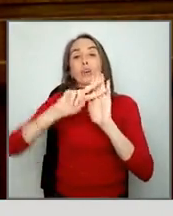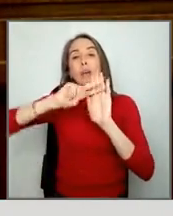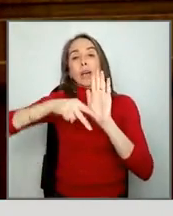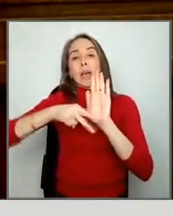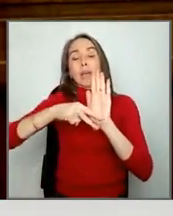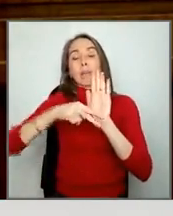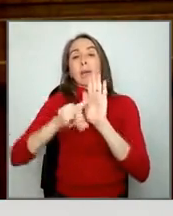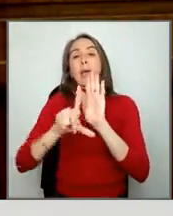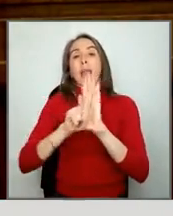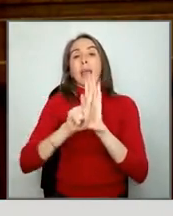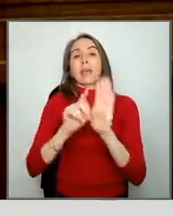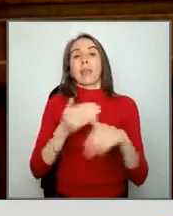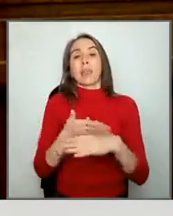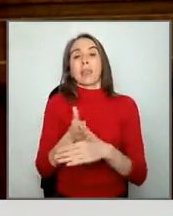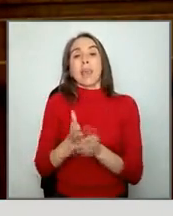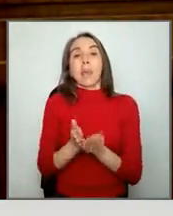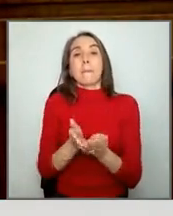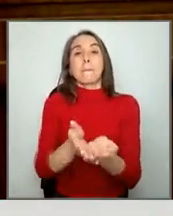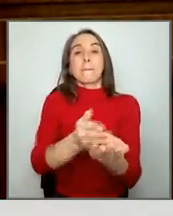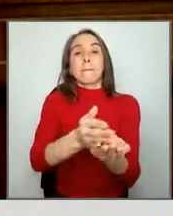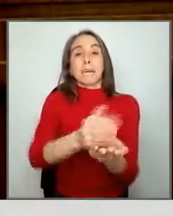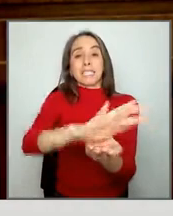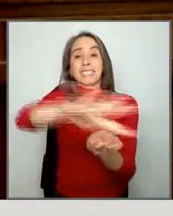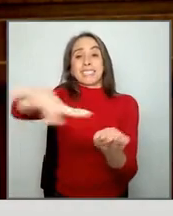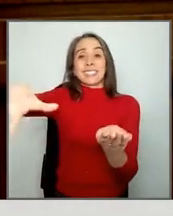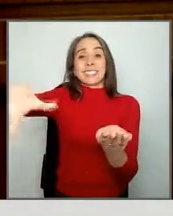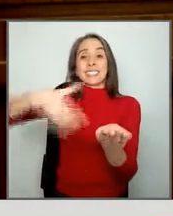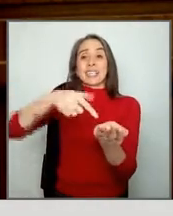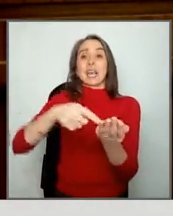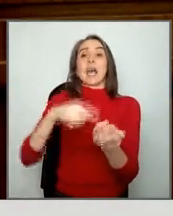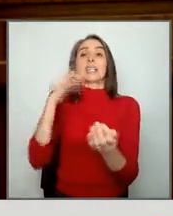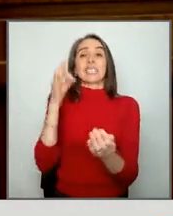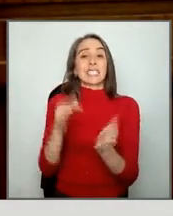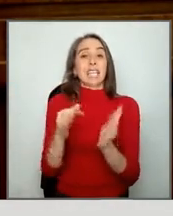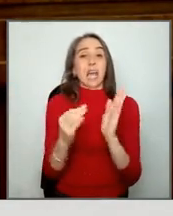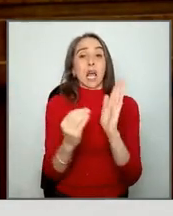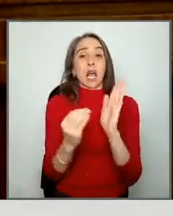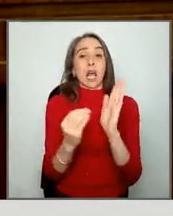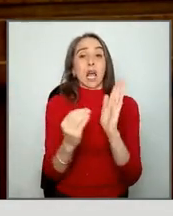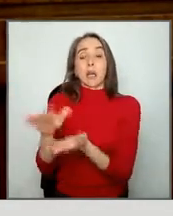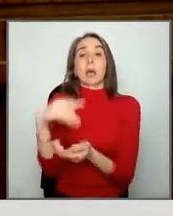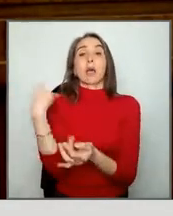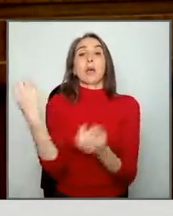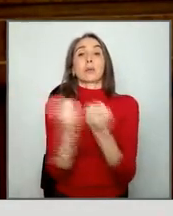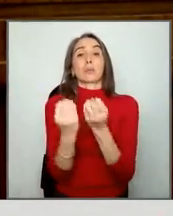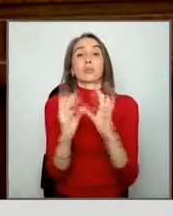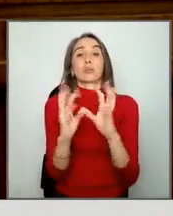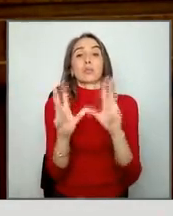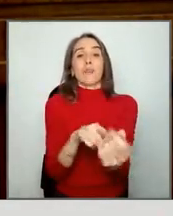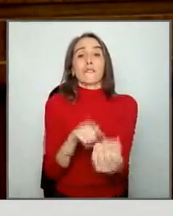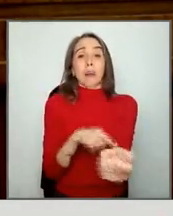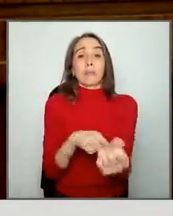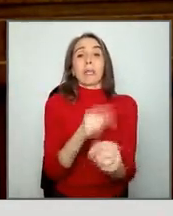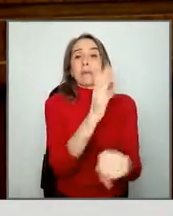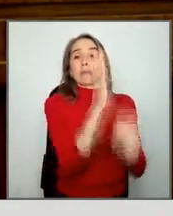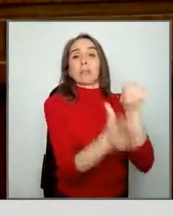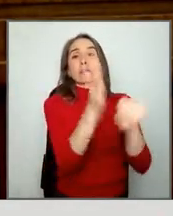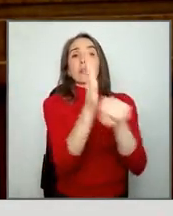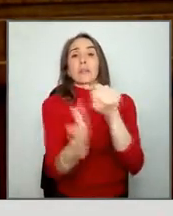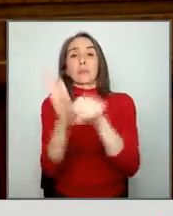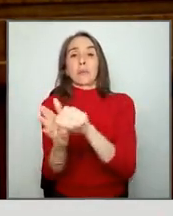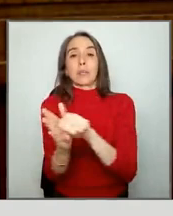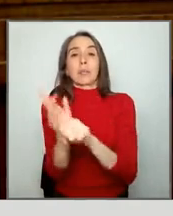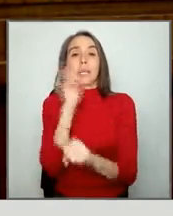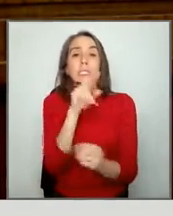de pesca muchas familias habrían quedado sin llevar el pan a su mesa Es realmente